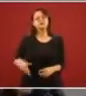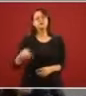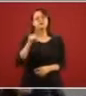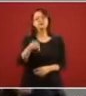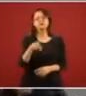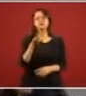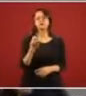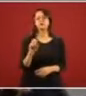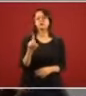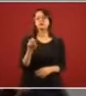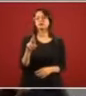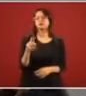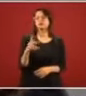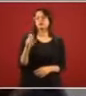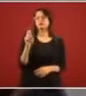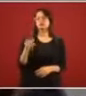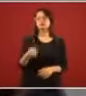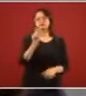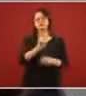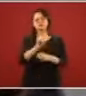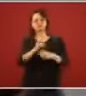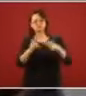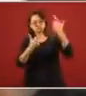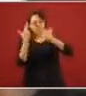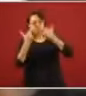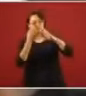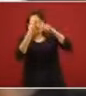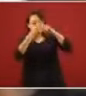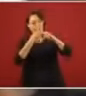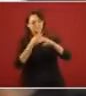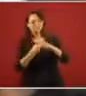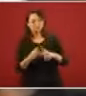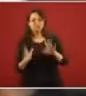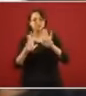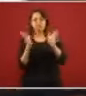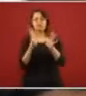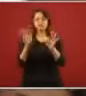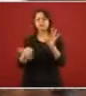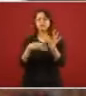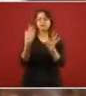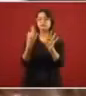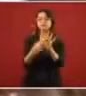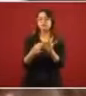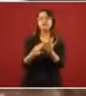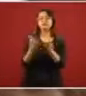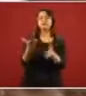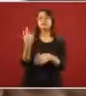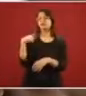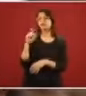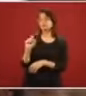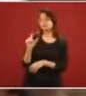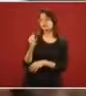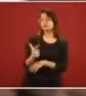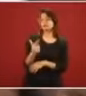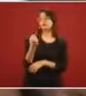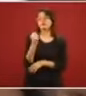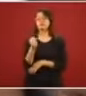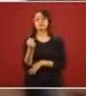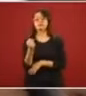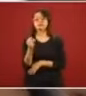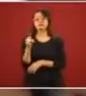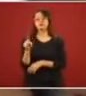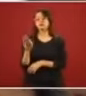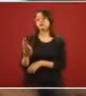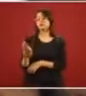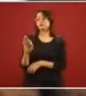concluyó. El 27 de septiembre, el órgano interno de control de la Secretaría de la Función Pública entregó los resultados a Ana